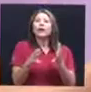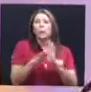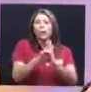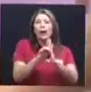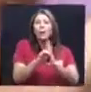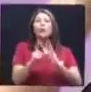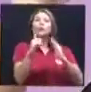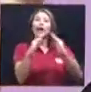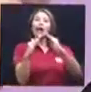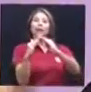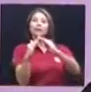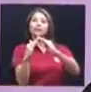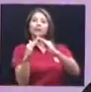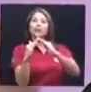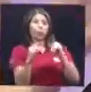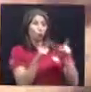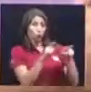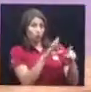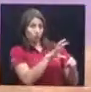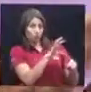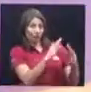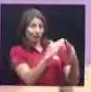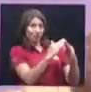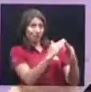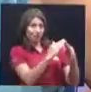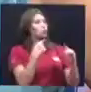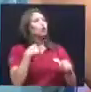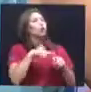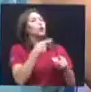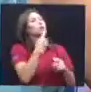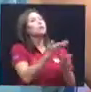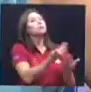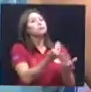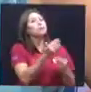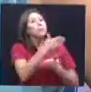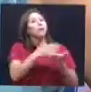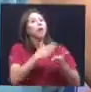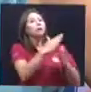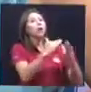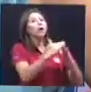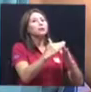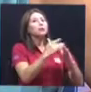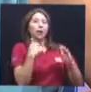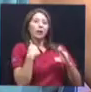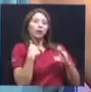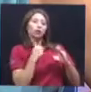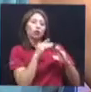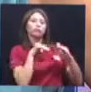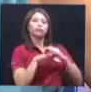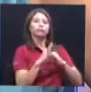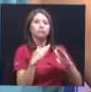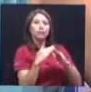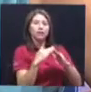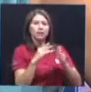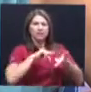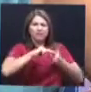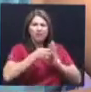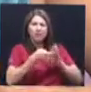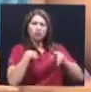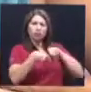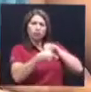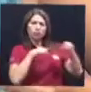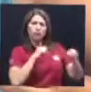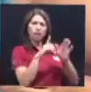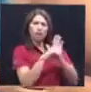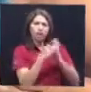tenés la tuya Yo no puedo llegar y decir Dame la mitad de tu casa para vivir yo porque estoy atropellando tus derechos es